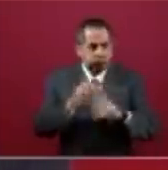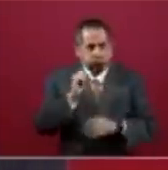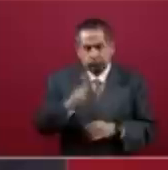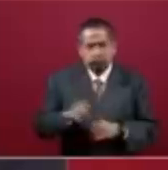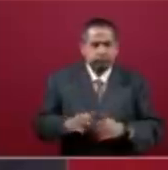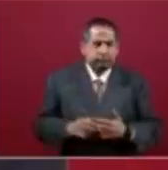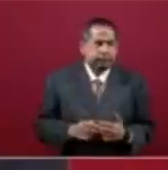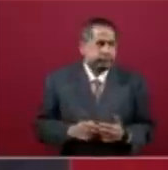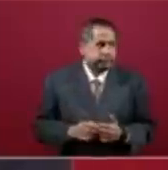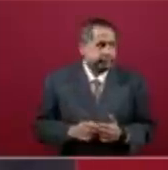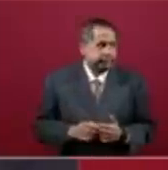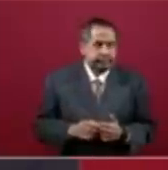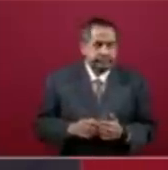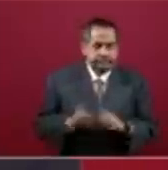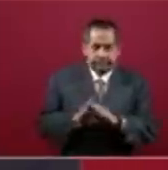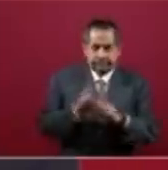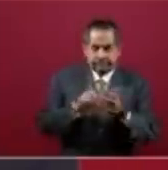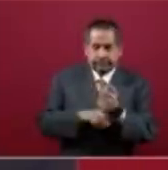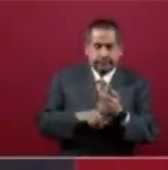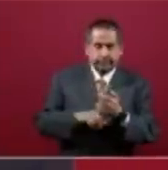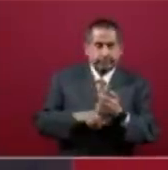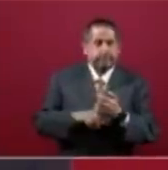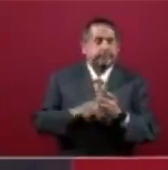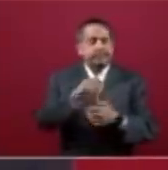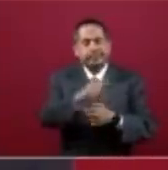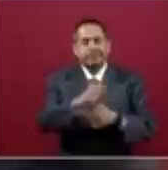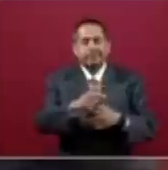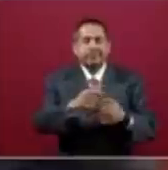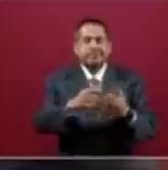datos de las aseguradoras